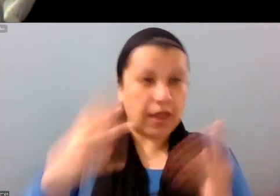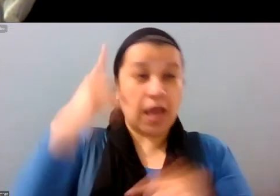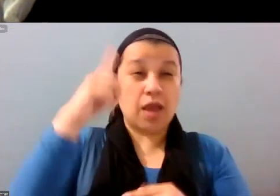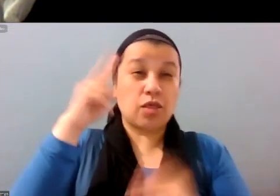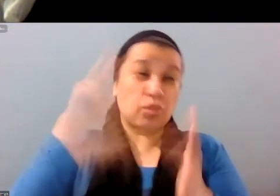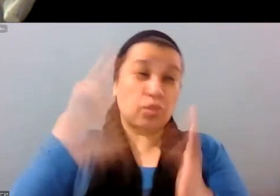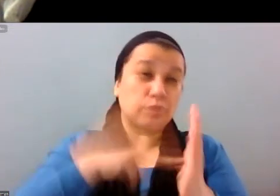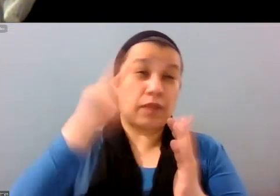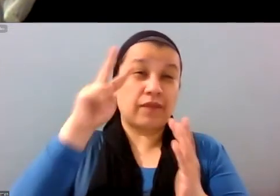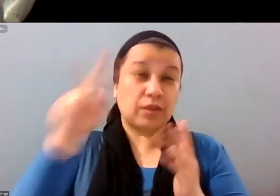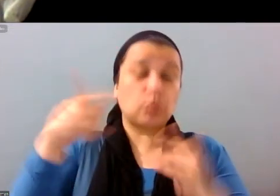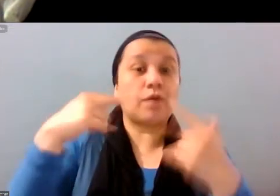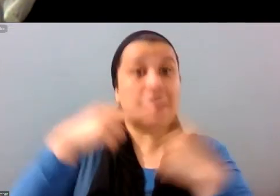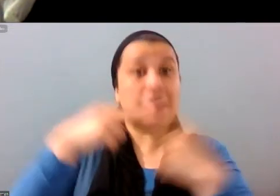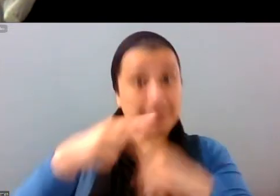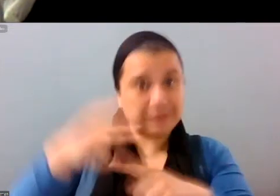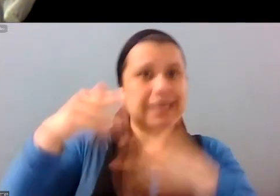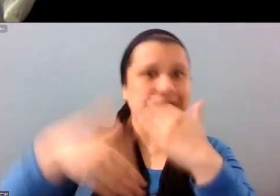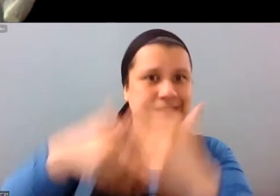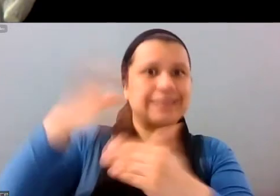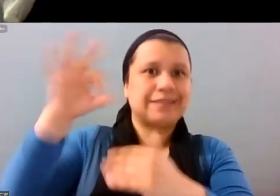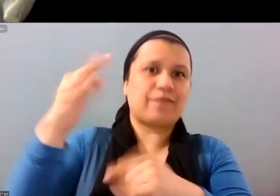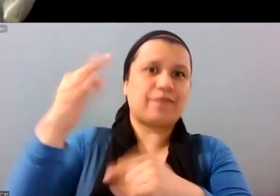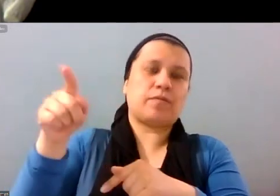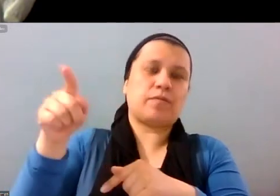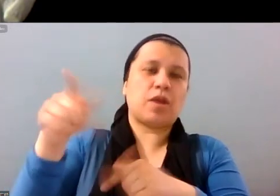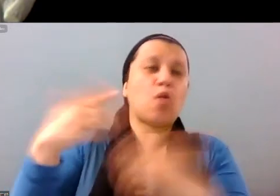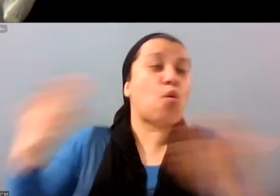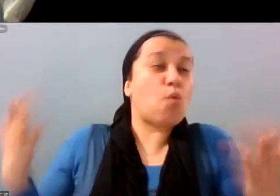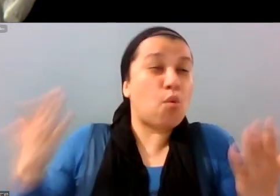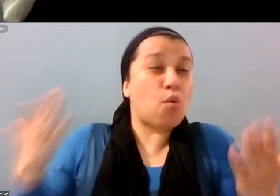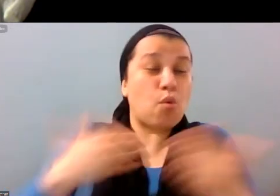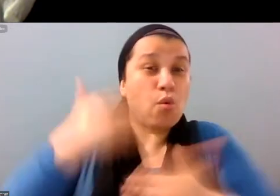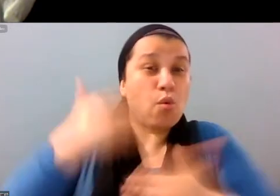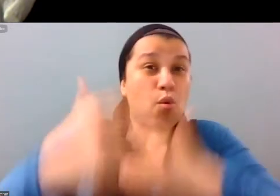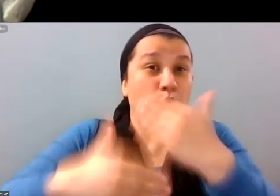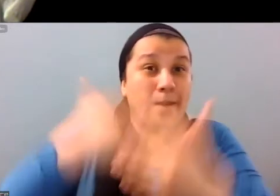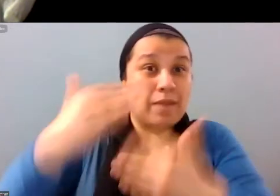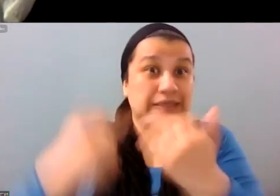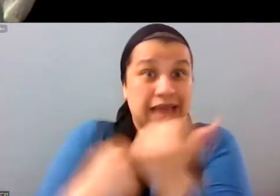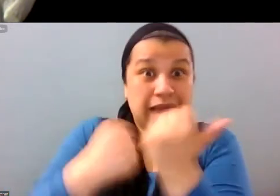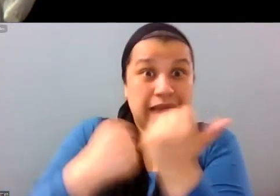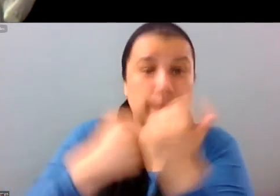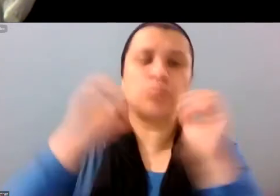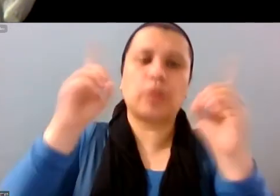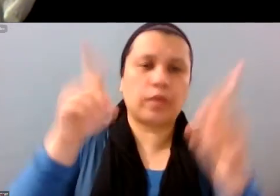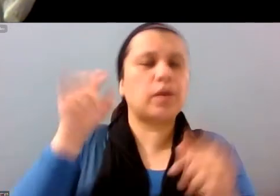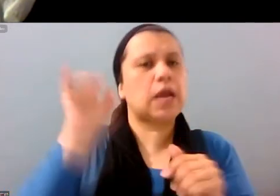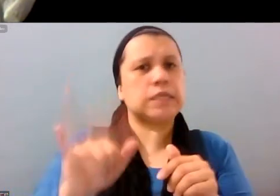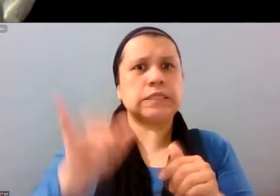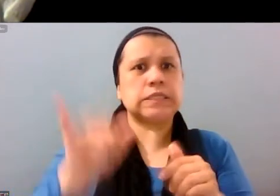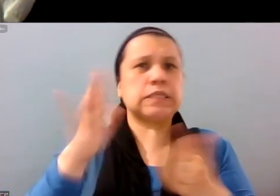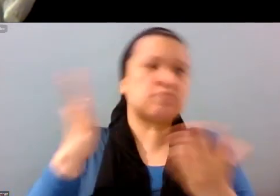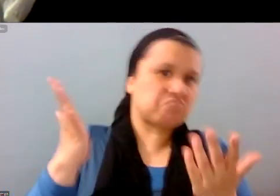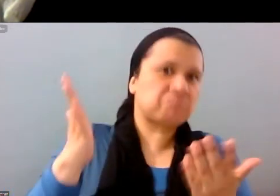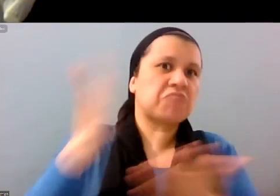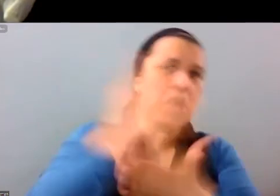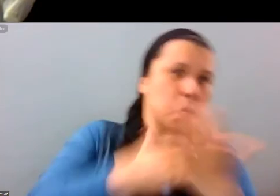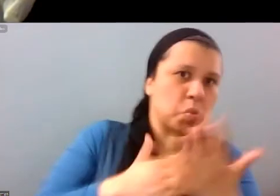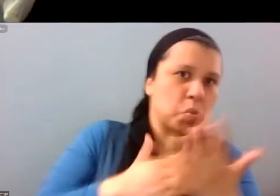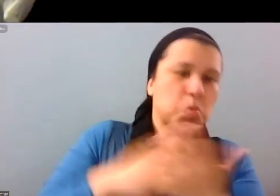vamos a iniciar de esa manera ¿cómo va ser el proceso de apoyo educativo? ¿verdad? con una dosis de presencialidad y una